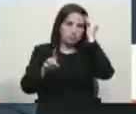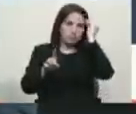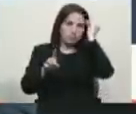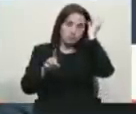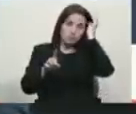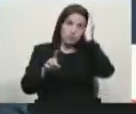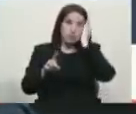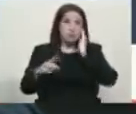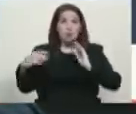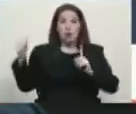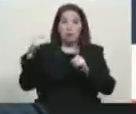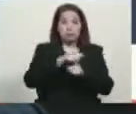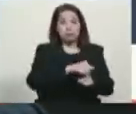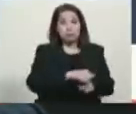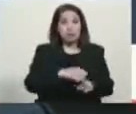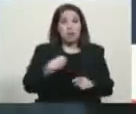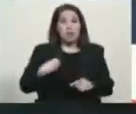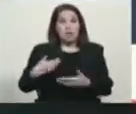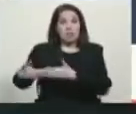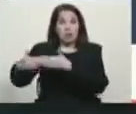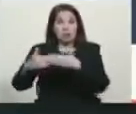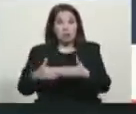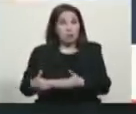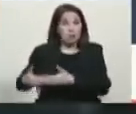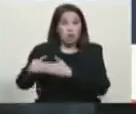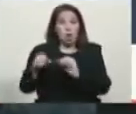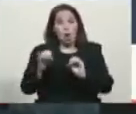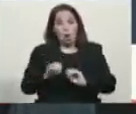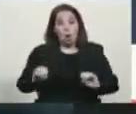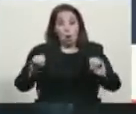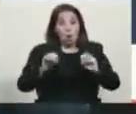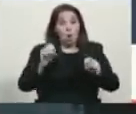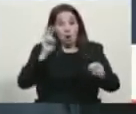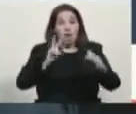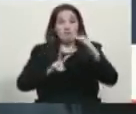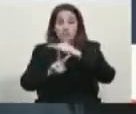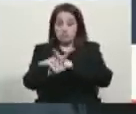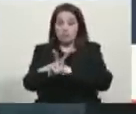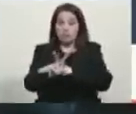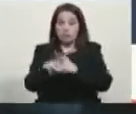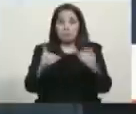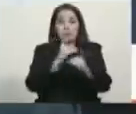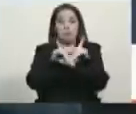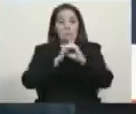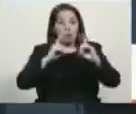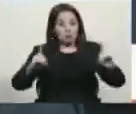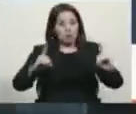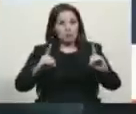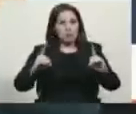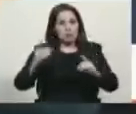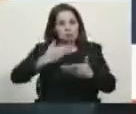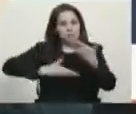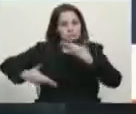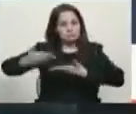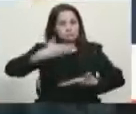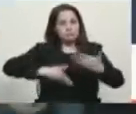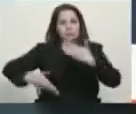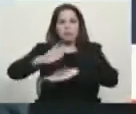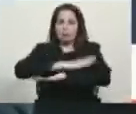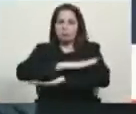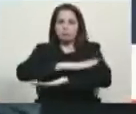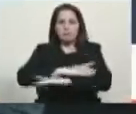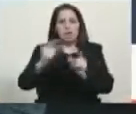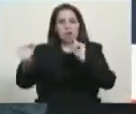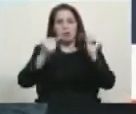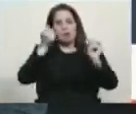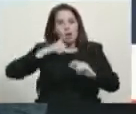del imperio gringo o la visión democrática, multipolar, de convivencia, armonía y de diálogo de los pueblos del